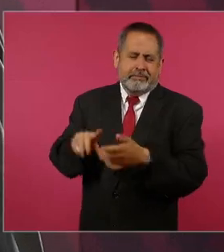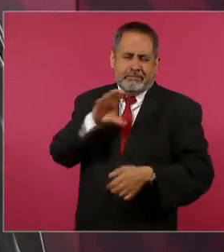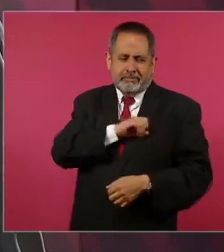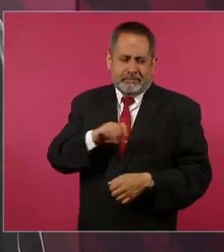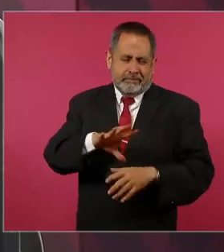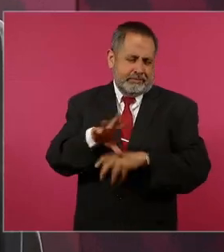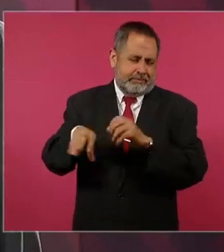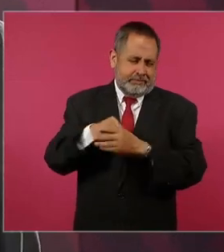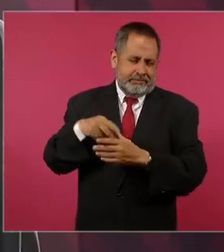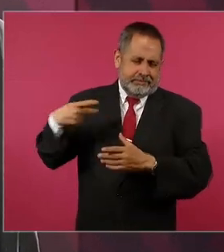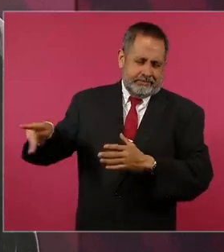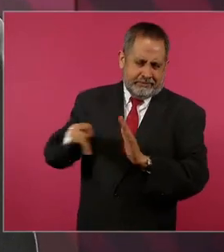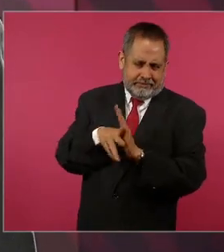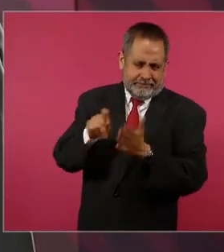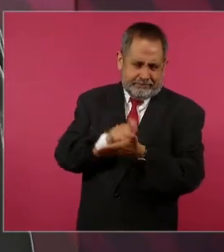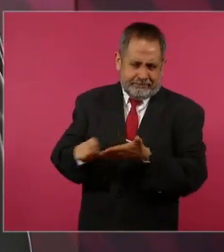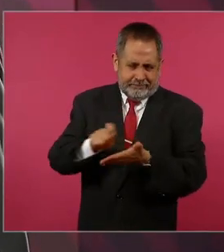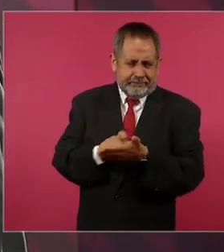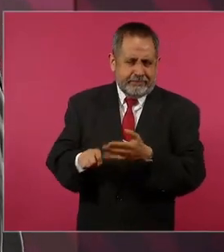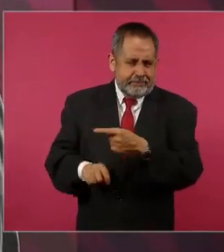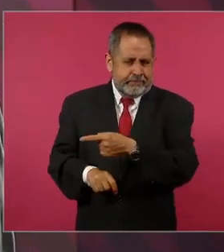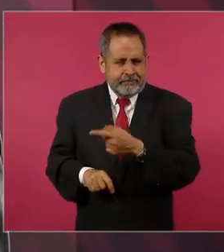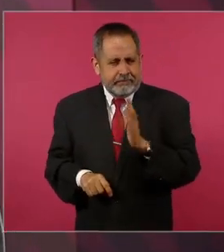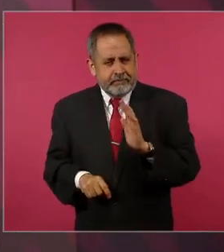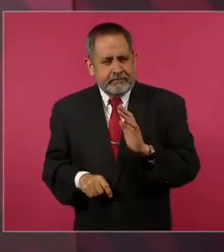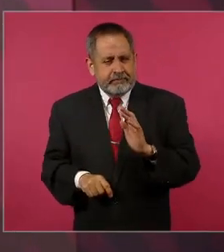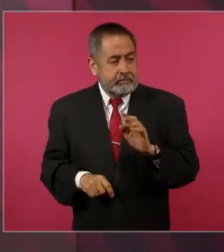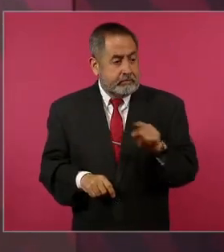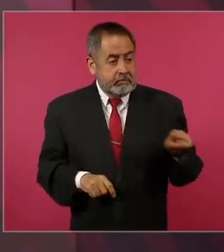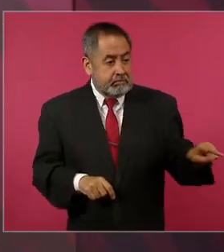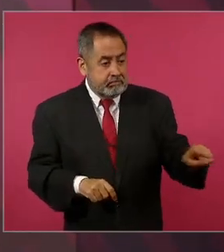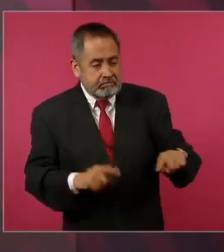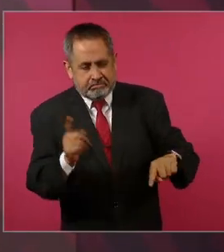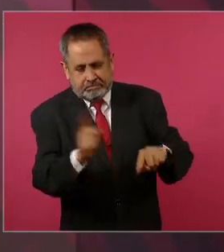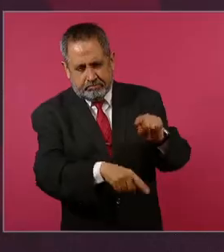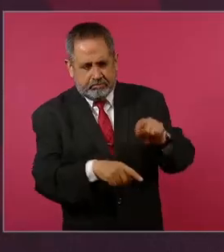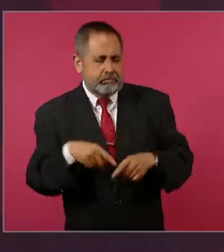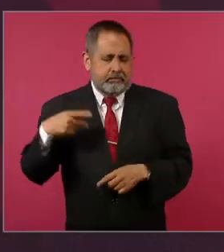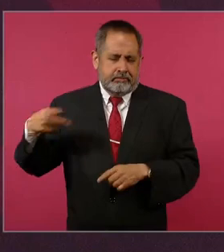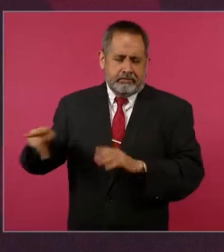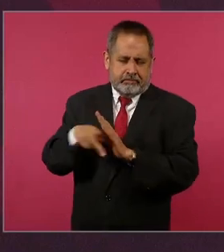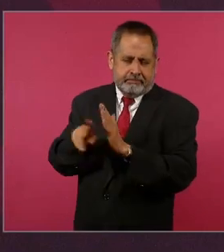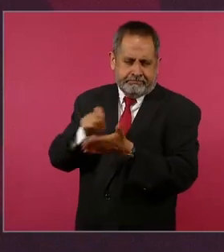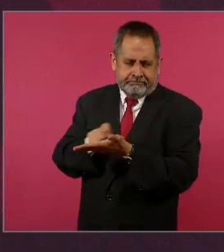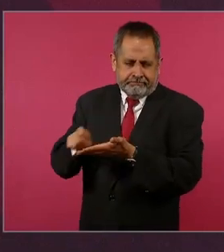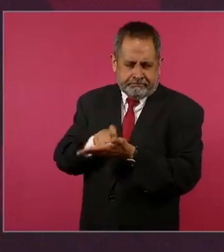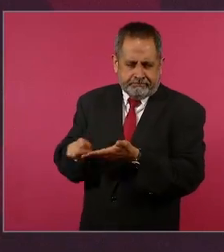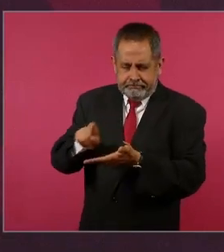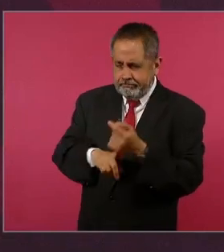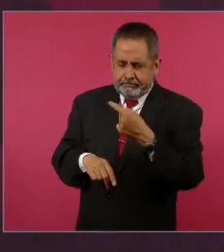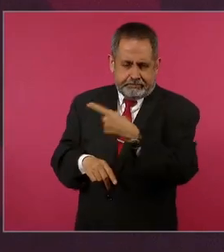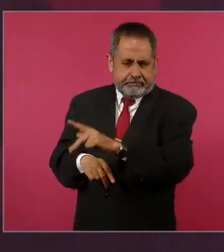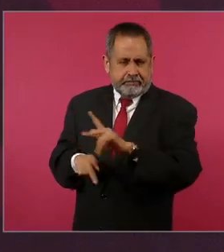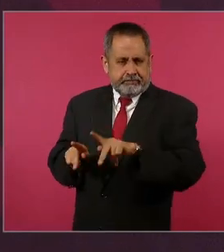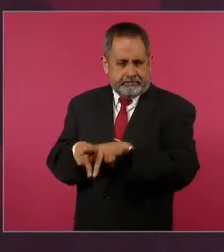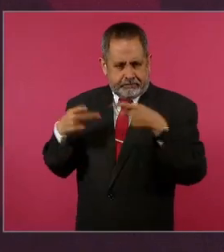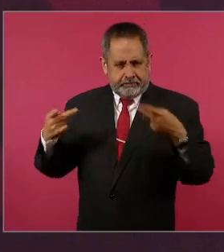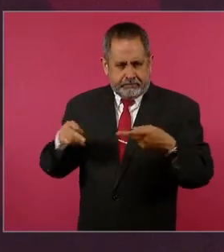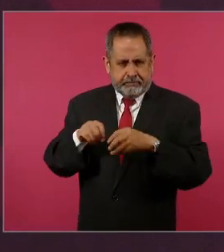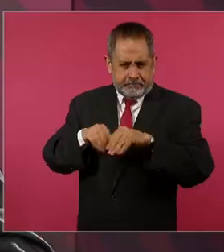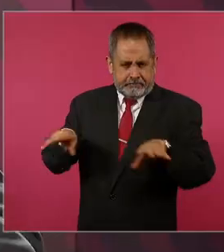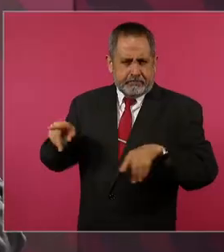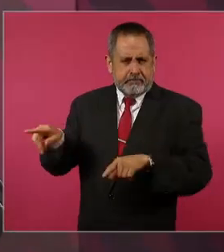eran todos, ¿no? Los que no eran favoritos o predilectos tenían que hacer el